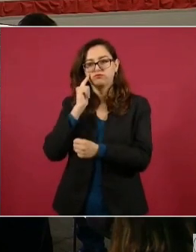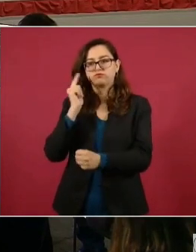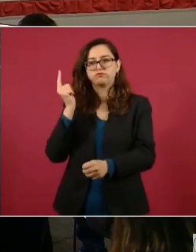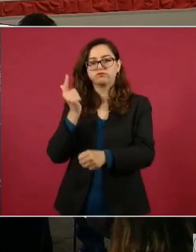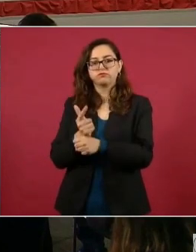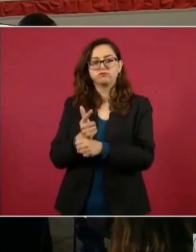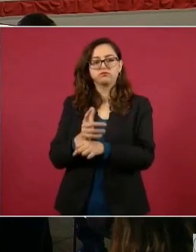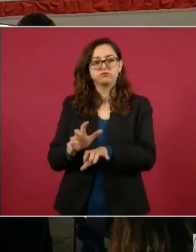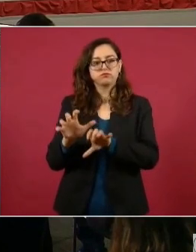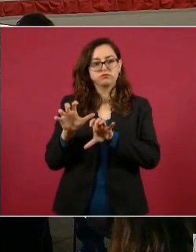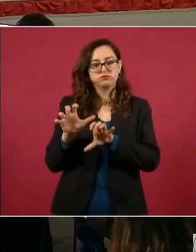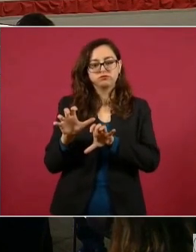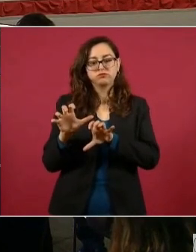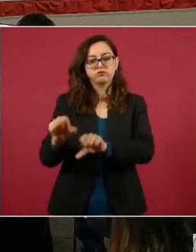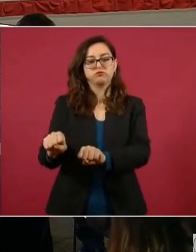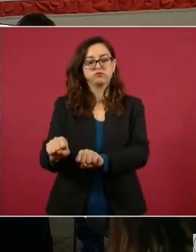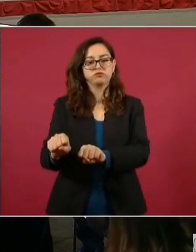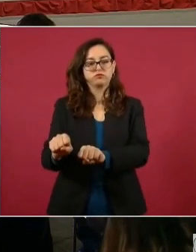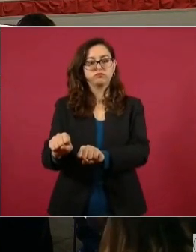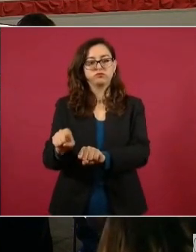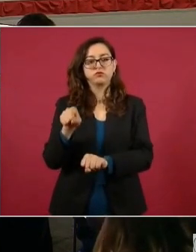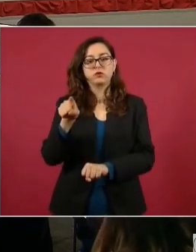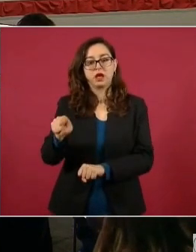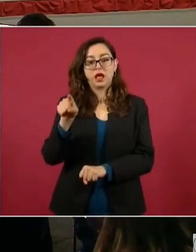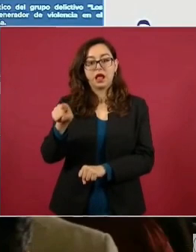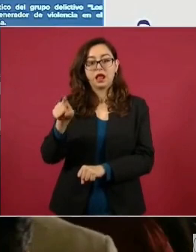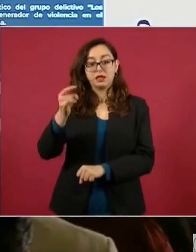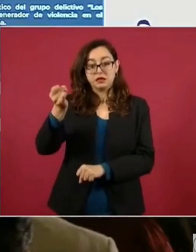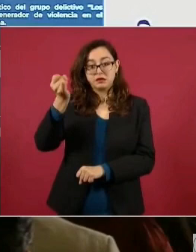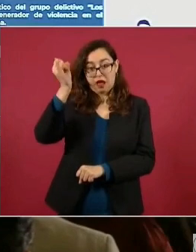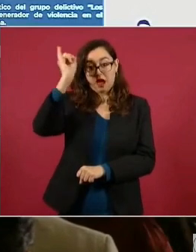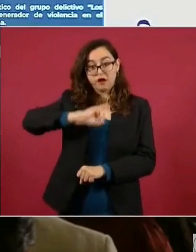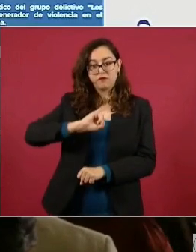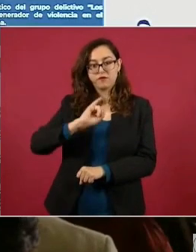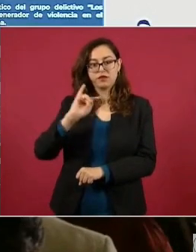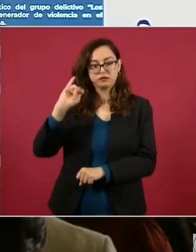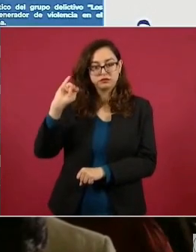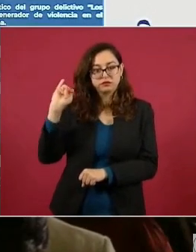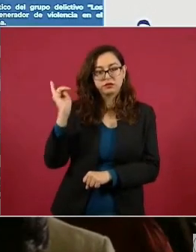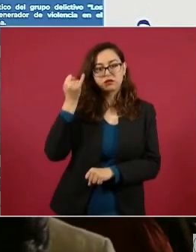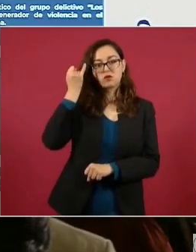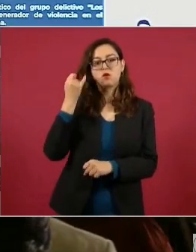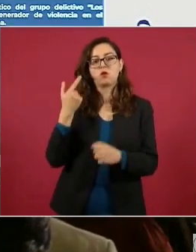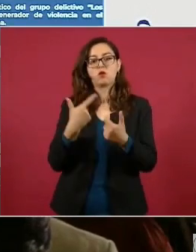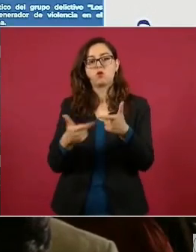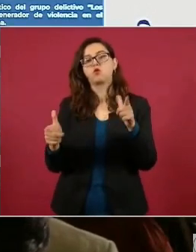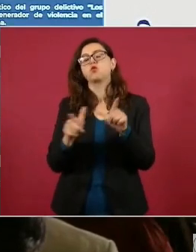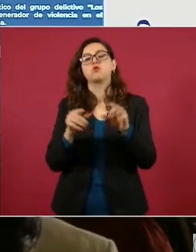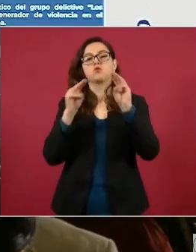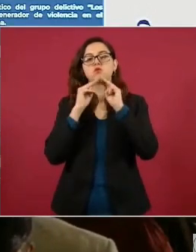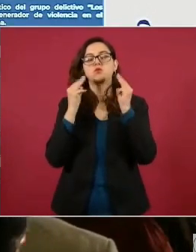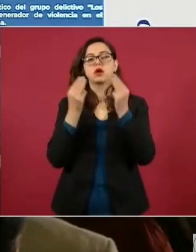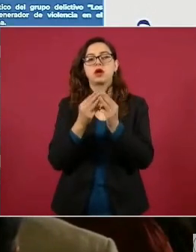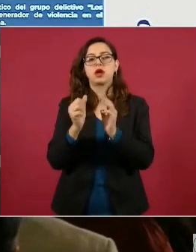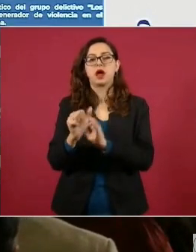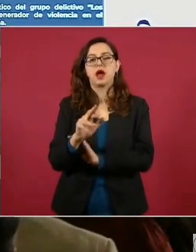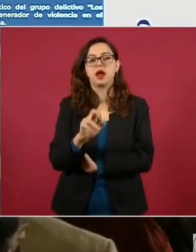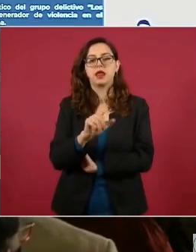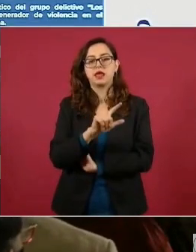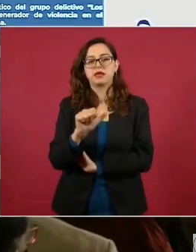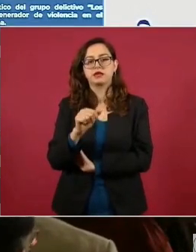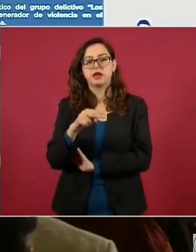delincuente que era el jefe de plaza en tijuana del grupo delictivo arellano félix